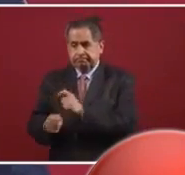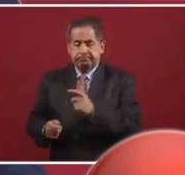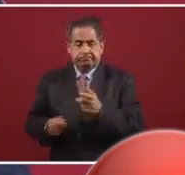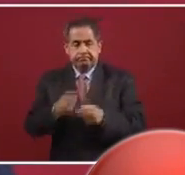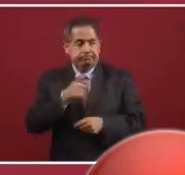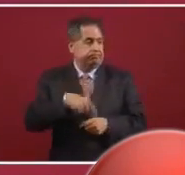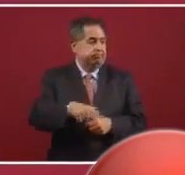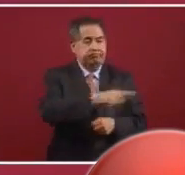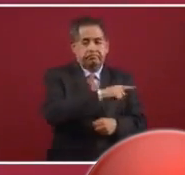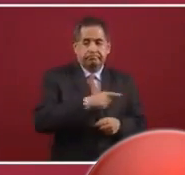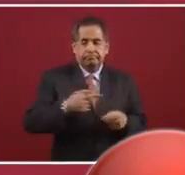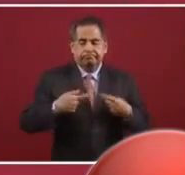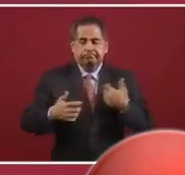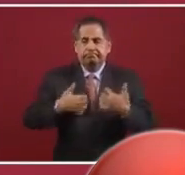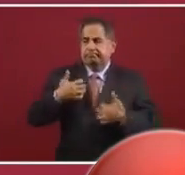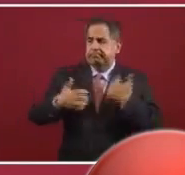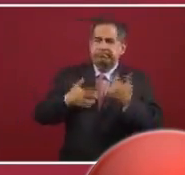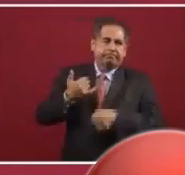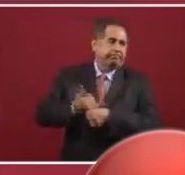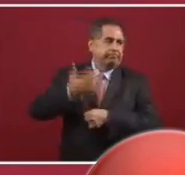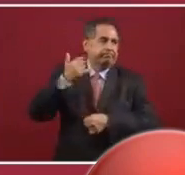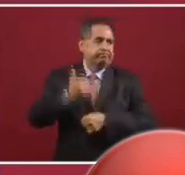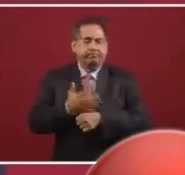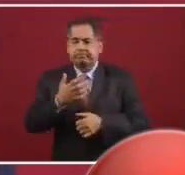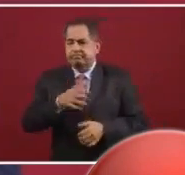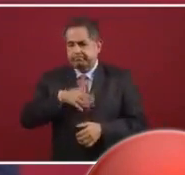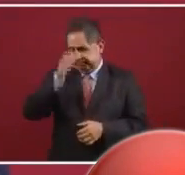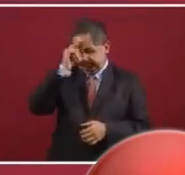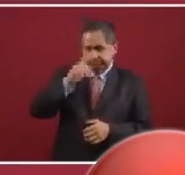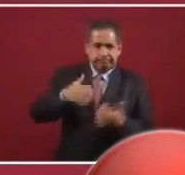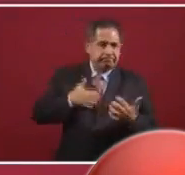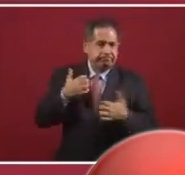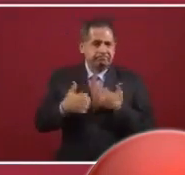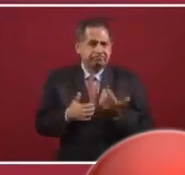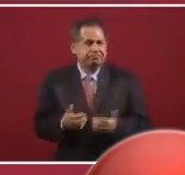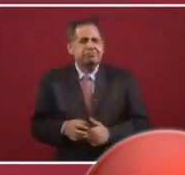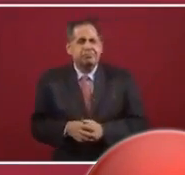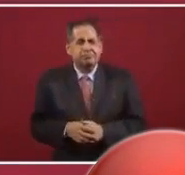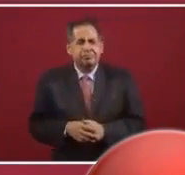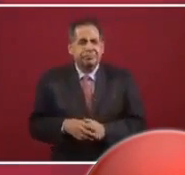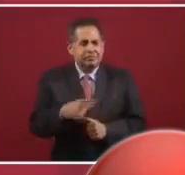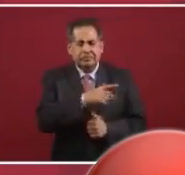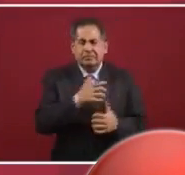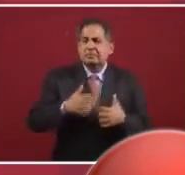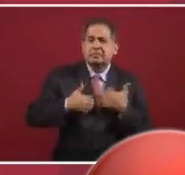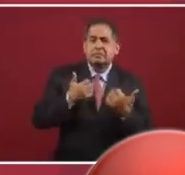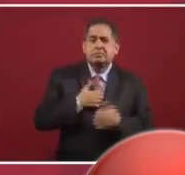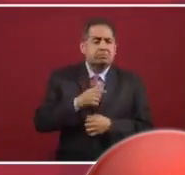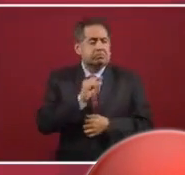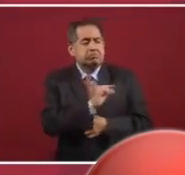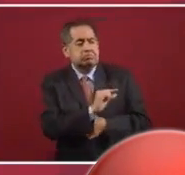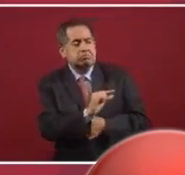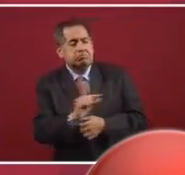pues producen inconformidad, que hasta eso no mucha.